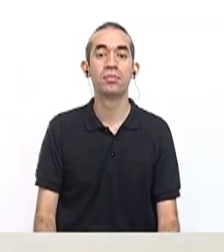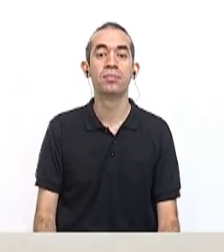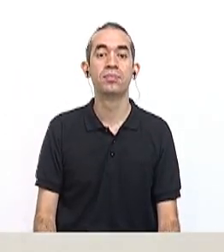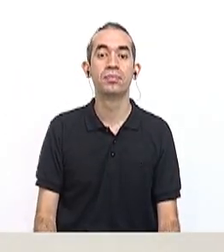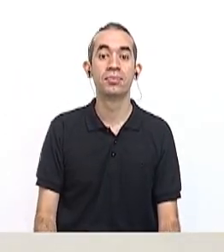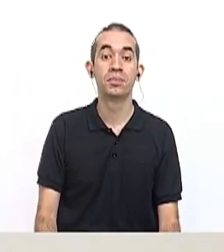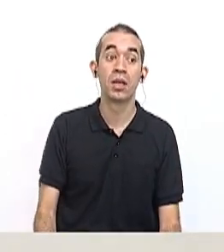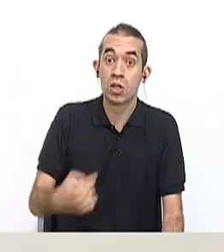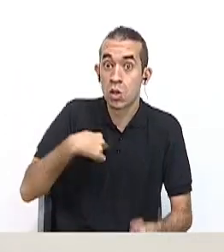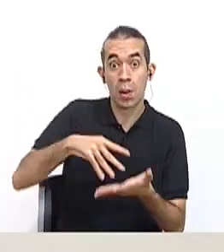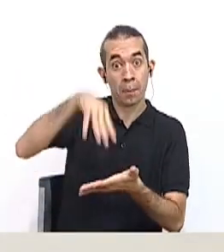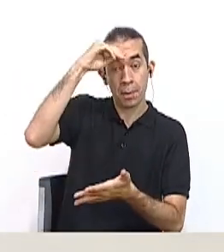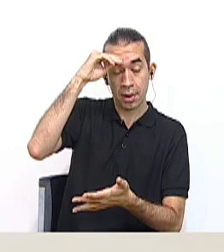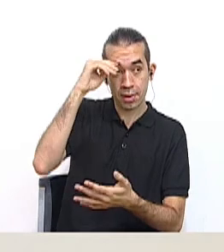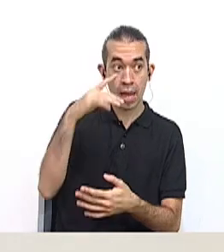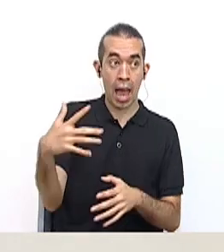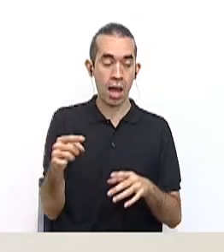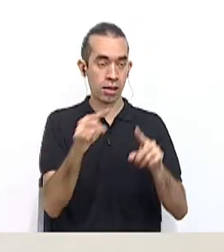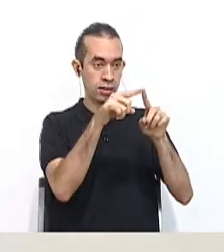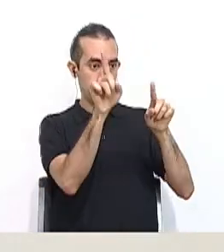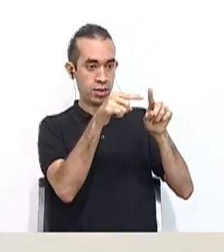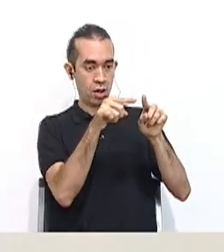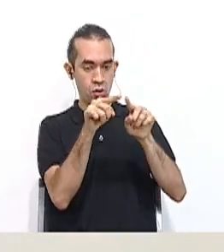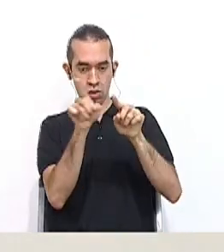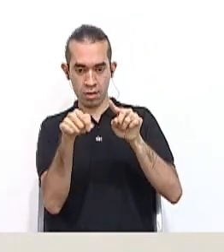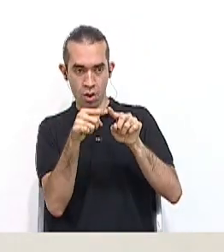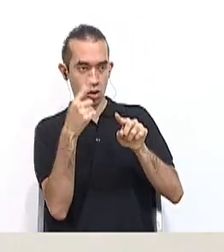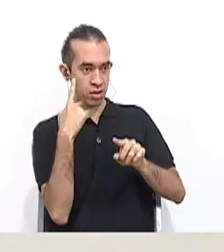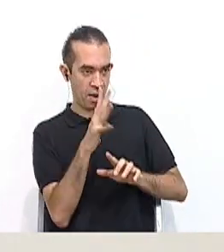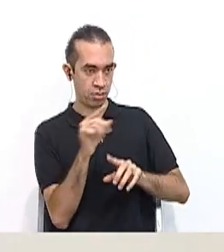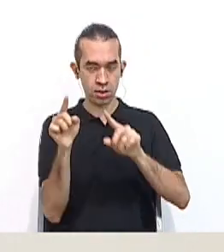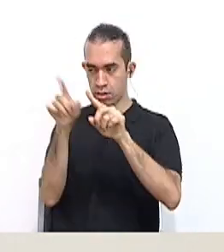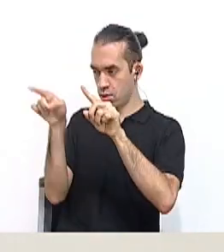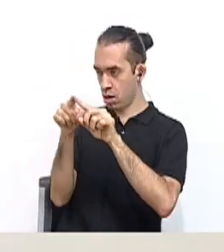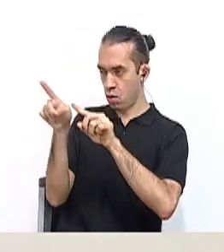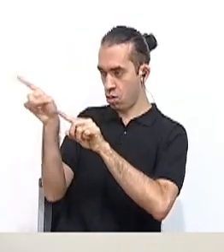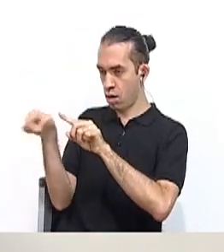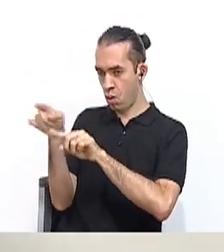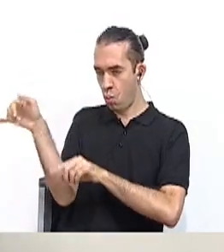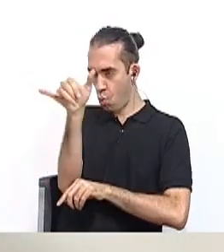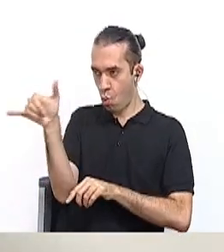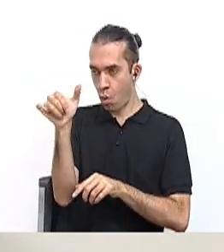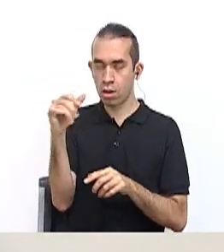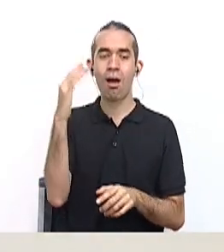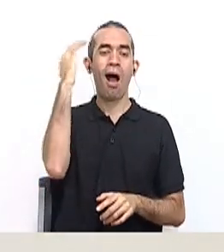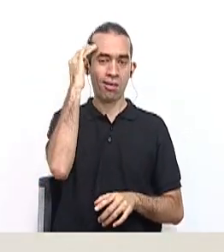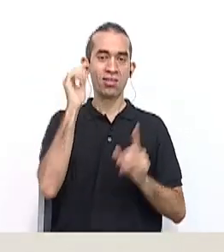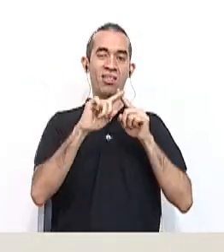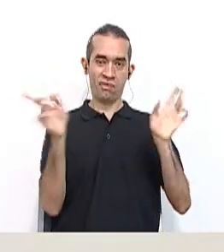Aprendí a distinguir cuando dos triángulos son semejantes y cuando congruentes. Que la